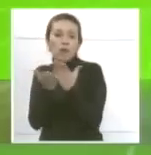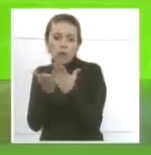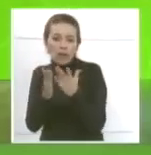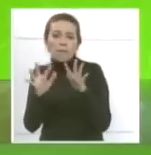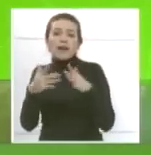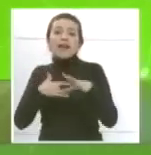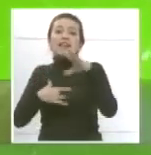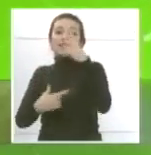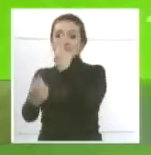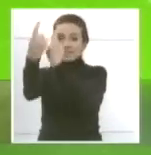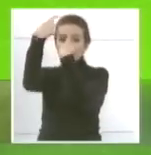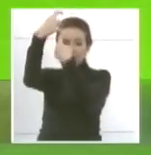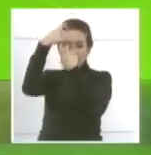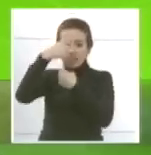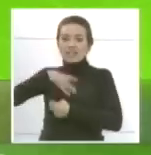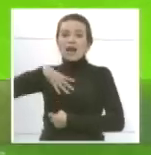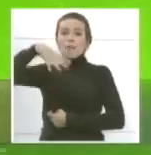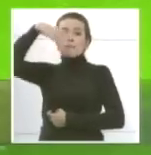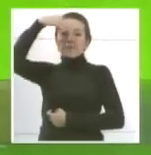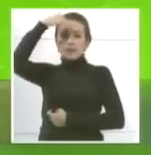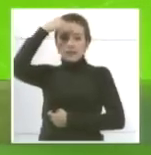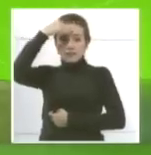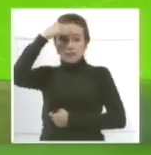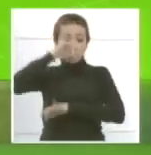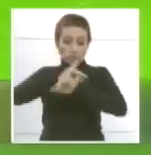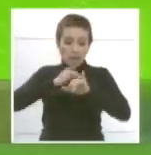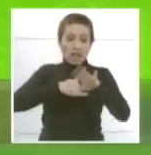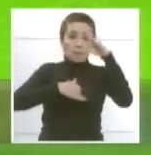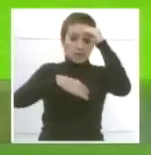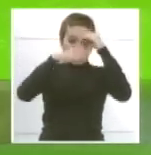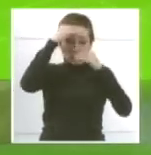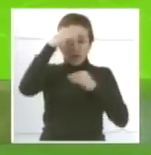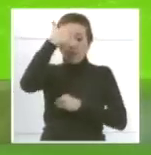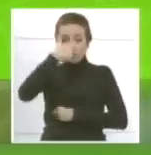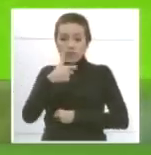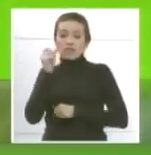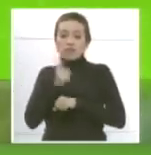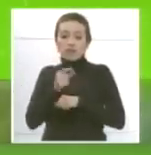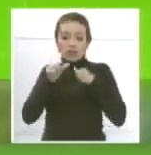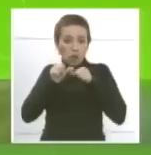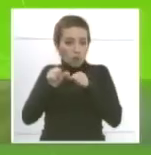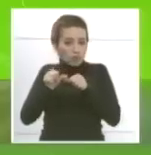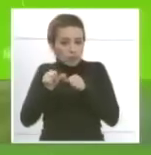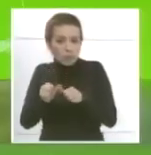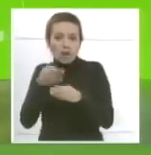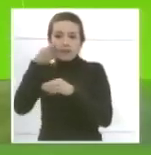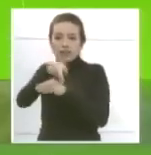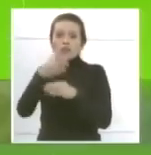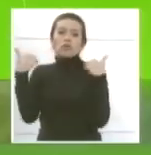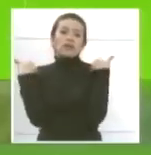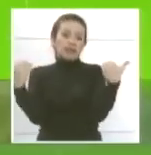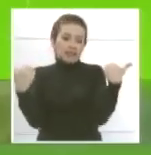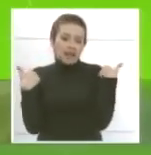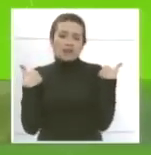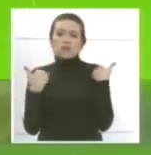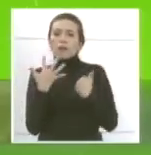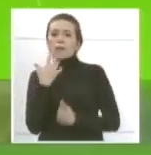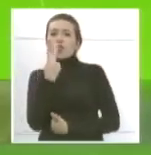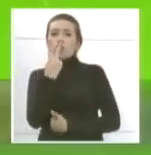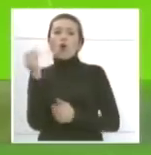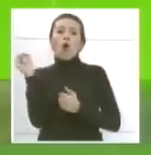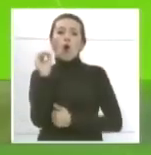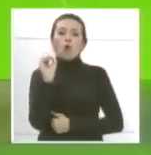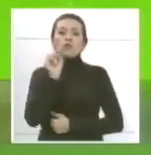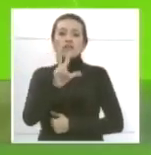salga de rehabilitación, siga por su propia cuenta en el gimnasio practicando con una periodicidad mínima de 2 o 3 días a la